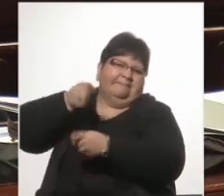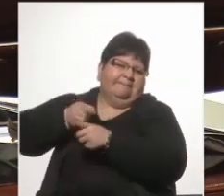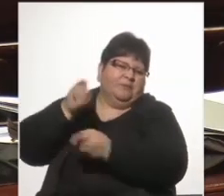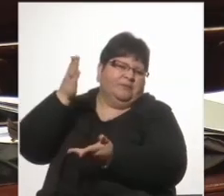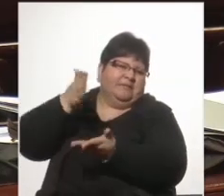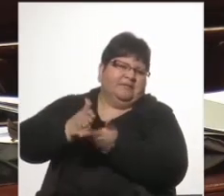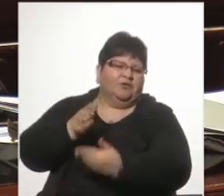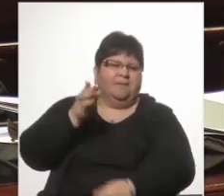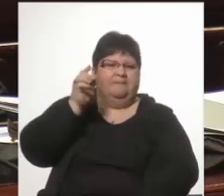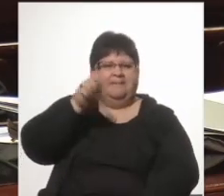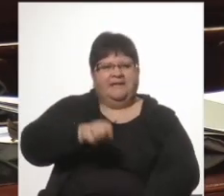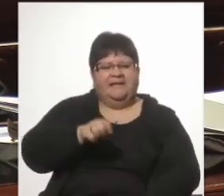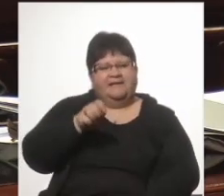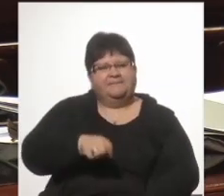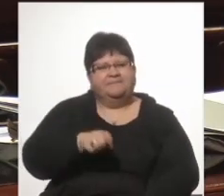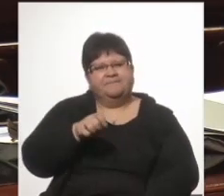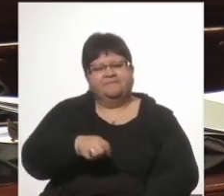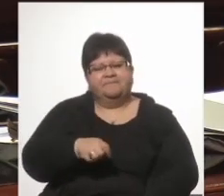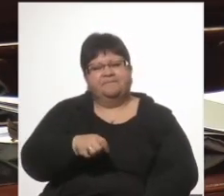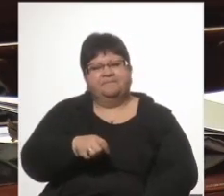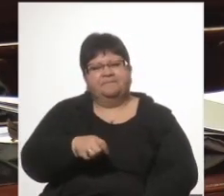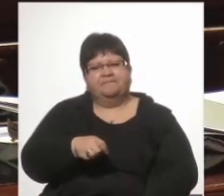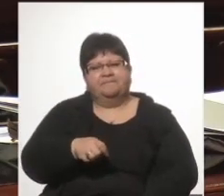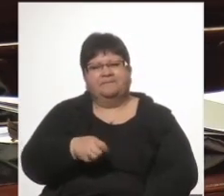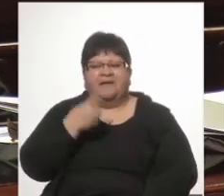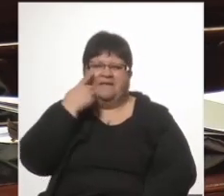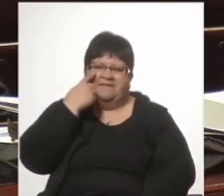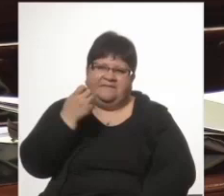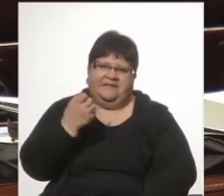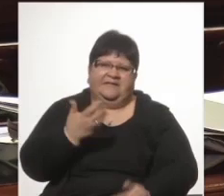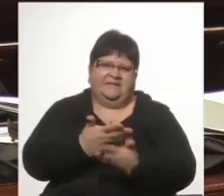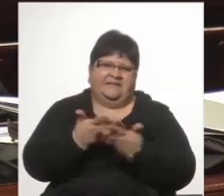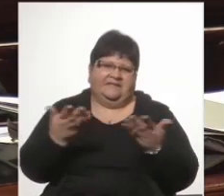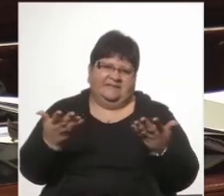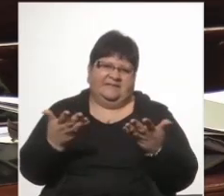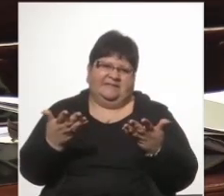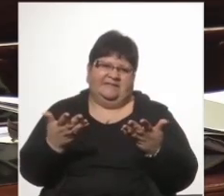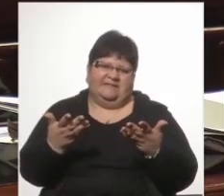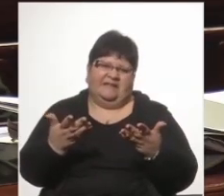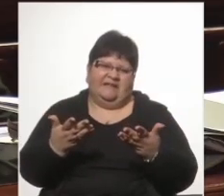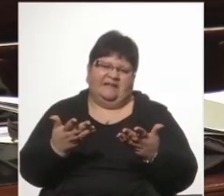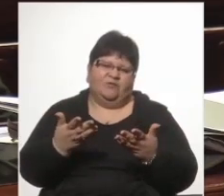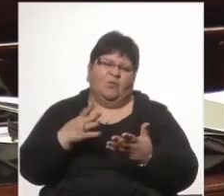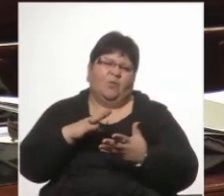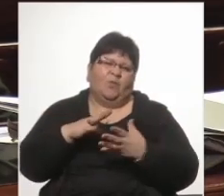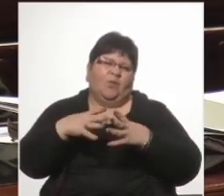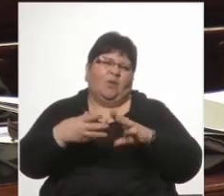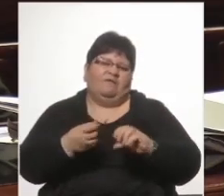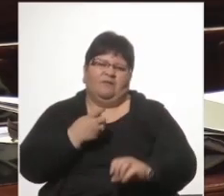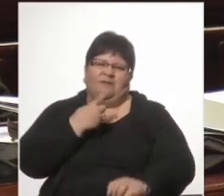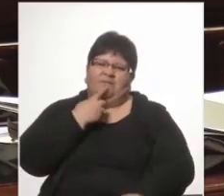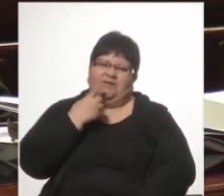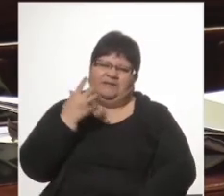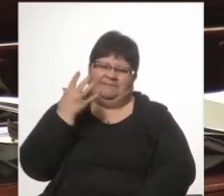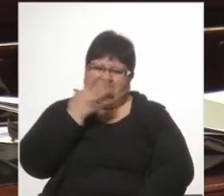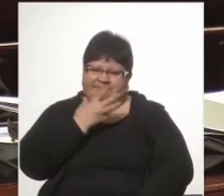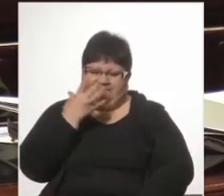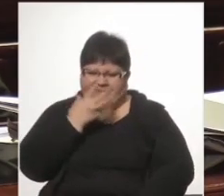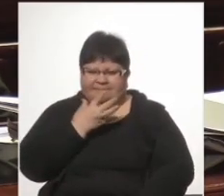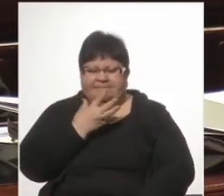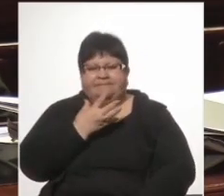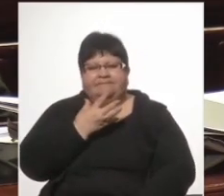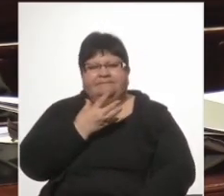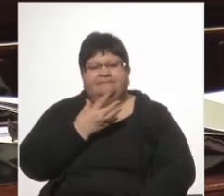lo grotesca e inconsistente deja en evidencia lo artero de la maniobra. De acuerdo a la normativa vigente,